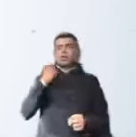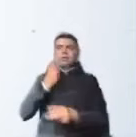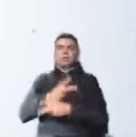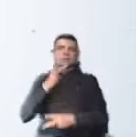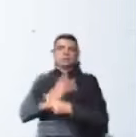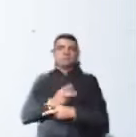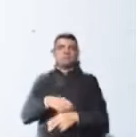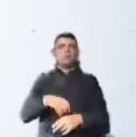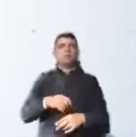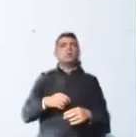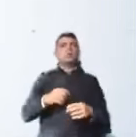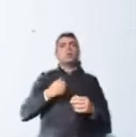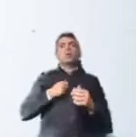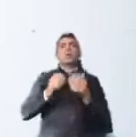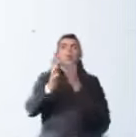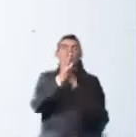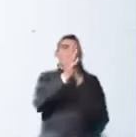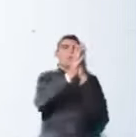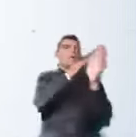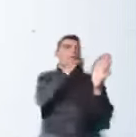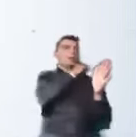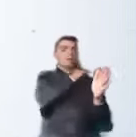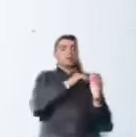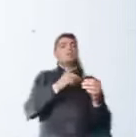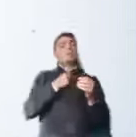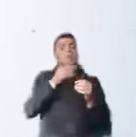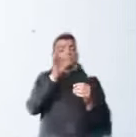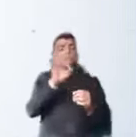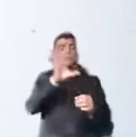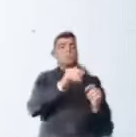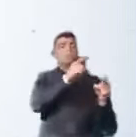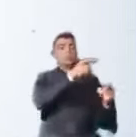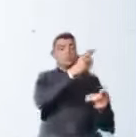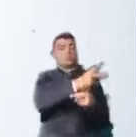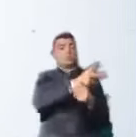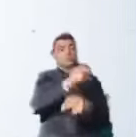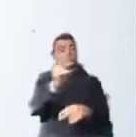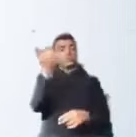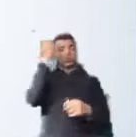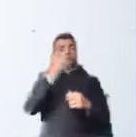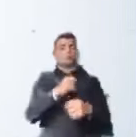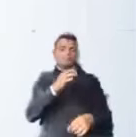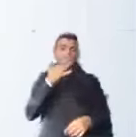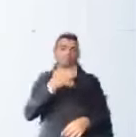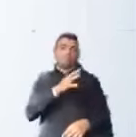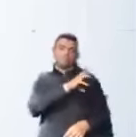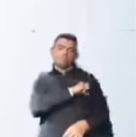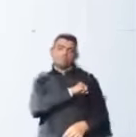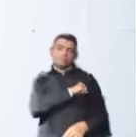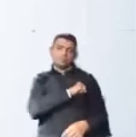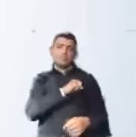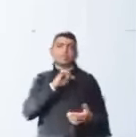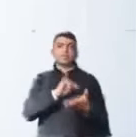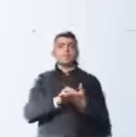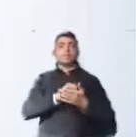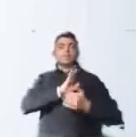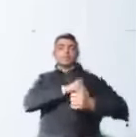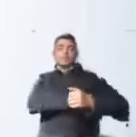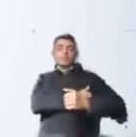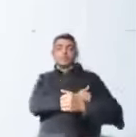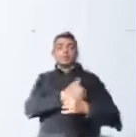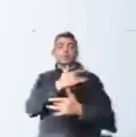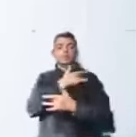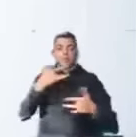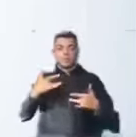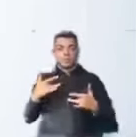desinformación. Ese es el virus más peligroso. Y tristemente nuestros ministerios de salud de los países de esta